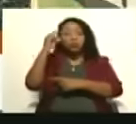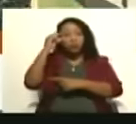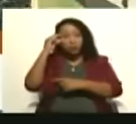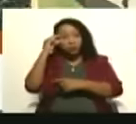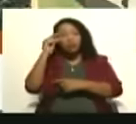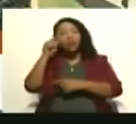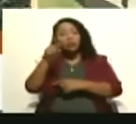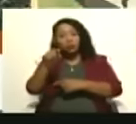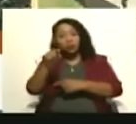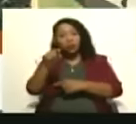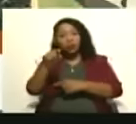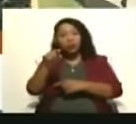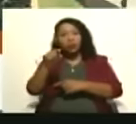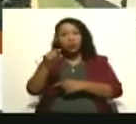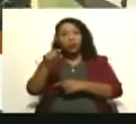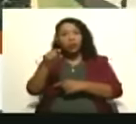usted